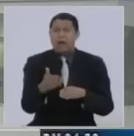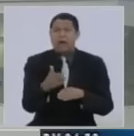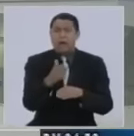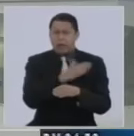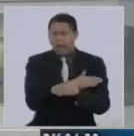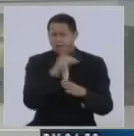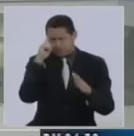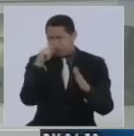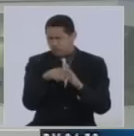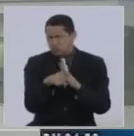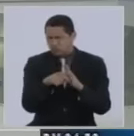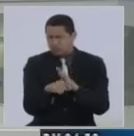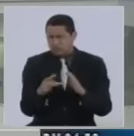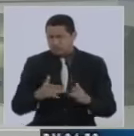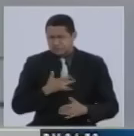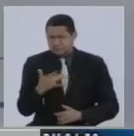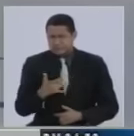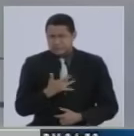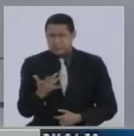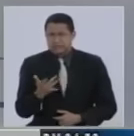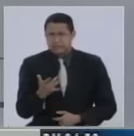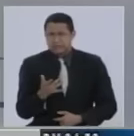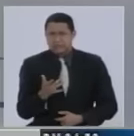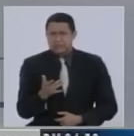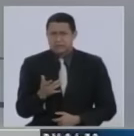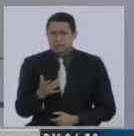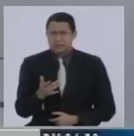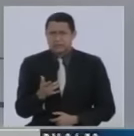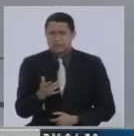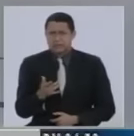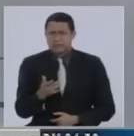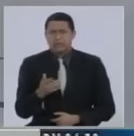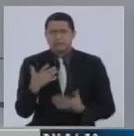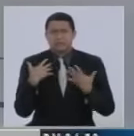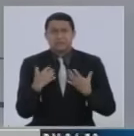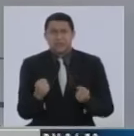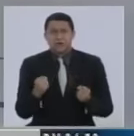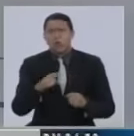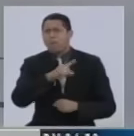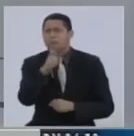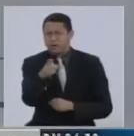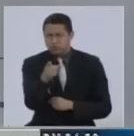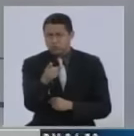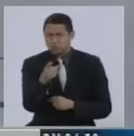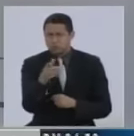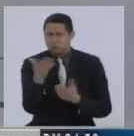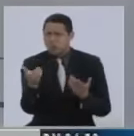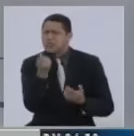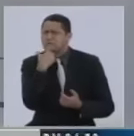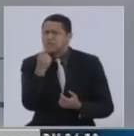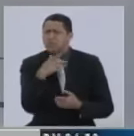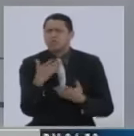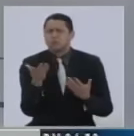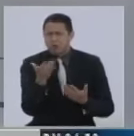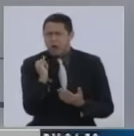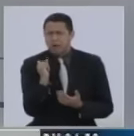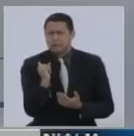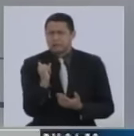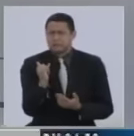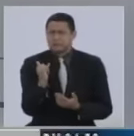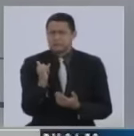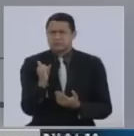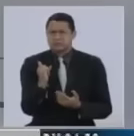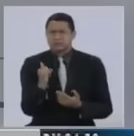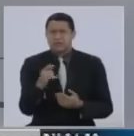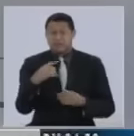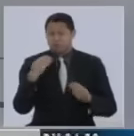profundizar un un poco la situación eh que ocurre en el sector salud Quisiera saber primero Cuál es el tratamiento que hay que hacer énfasis en que